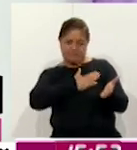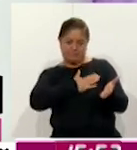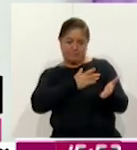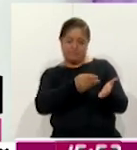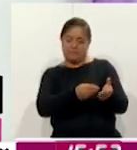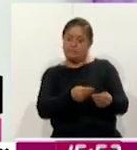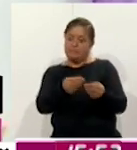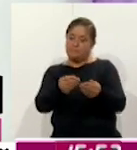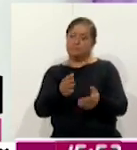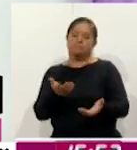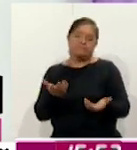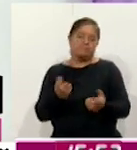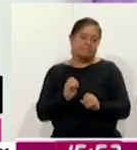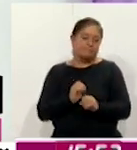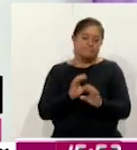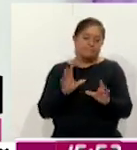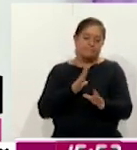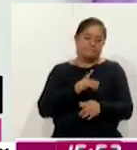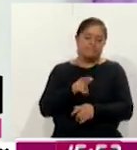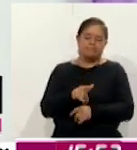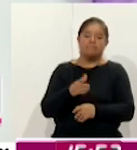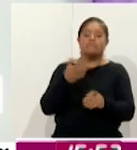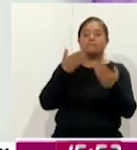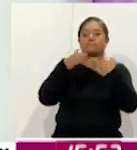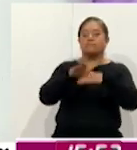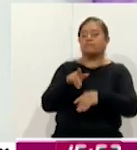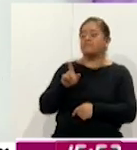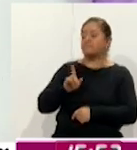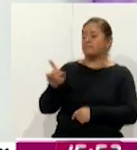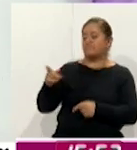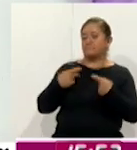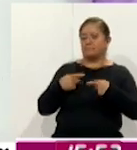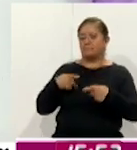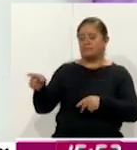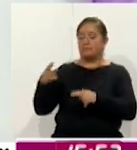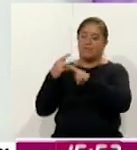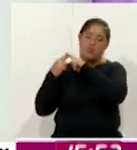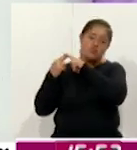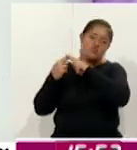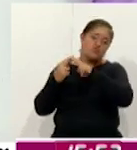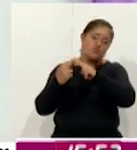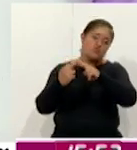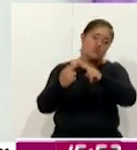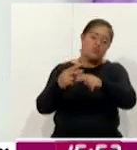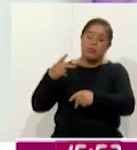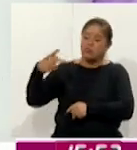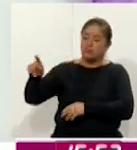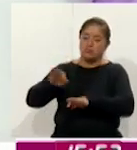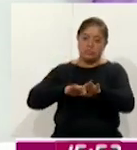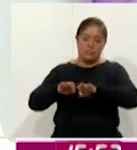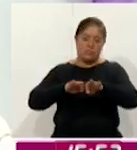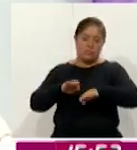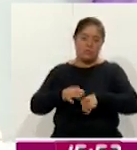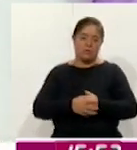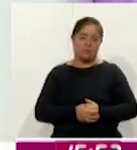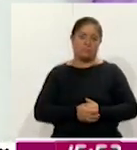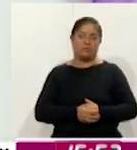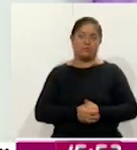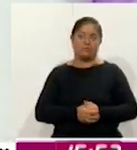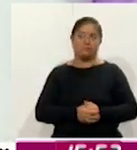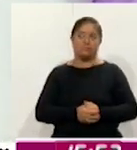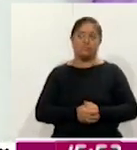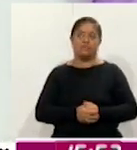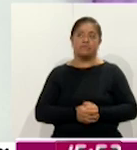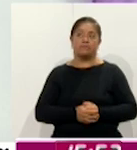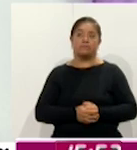son subjetivas, obviamente, son referente a la trayectoria de la persona periodística y de su trabajo social que ha estado realizando. Por otro